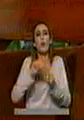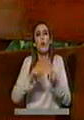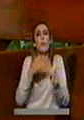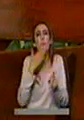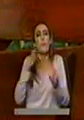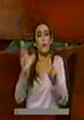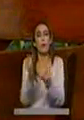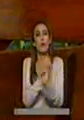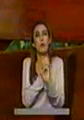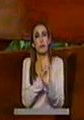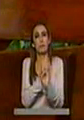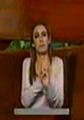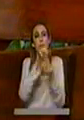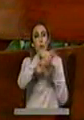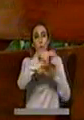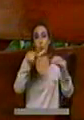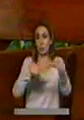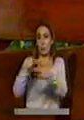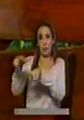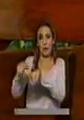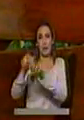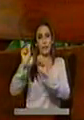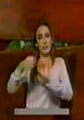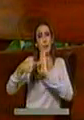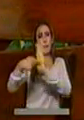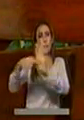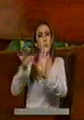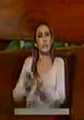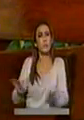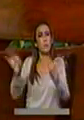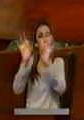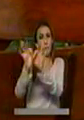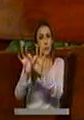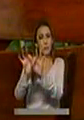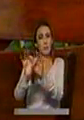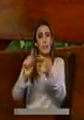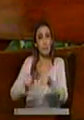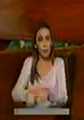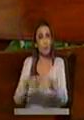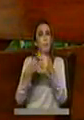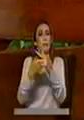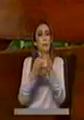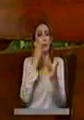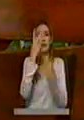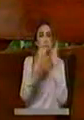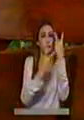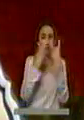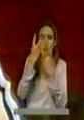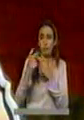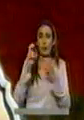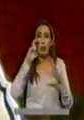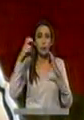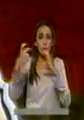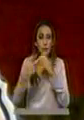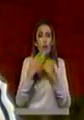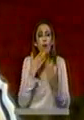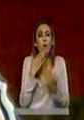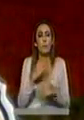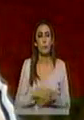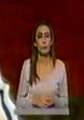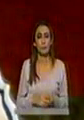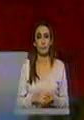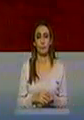finalmente estos atractivos se puedan convertir en puntales para mover este motor grande que significa el turismo? Lo que estamos haciendo